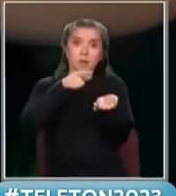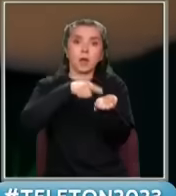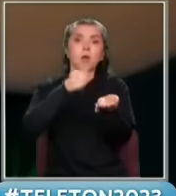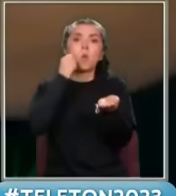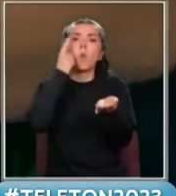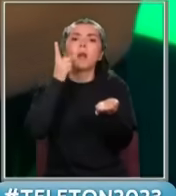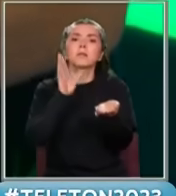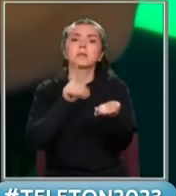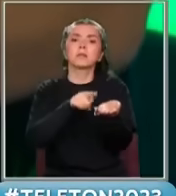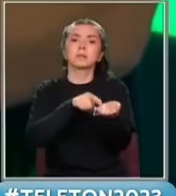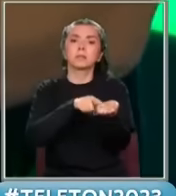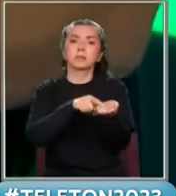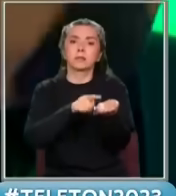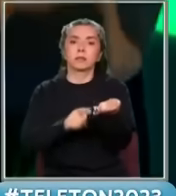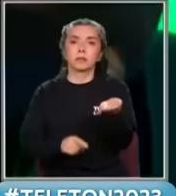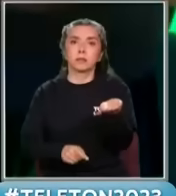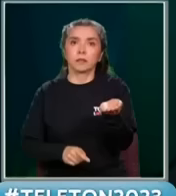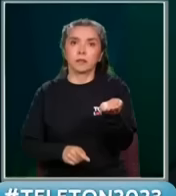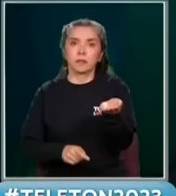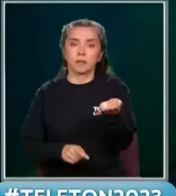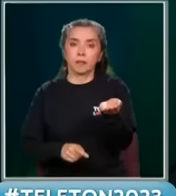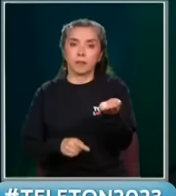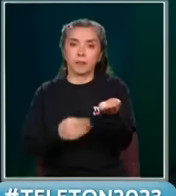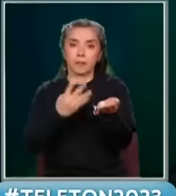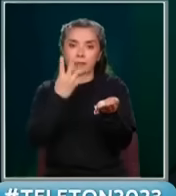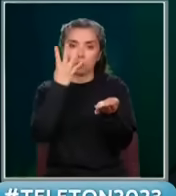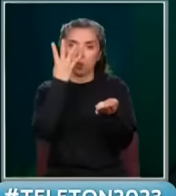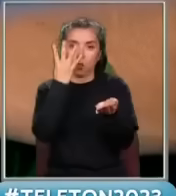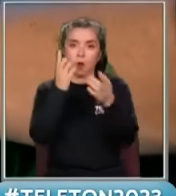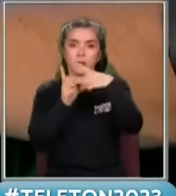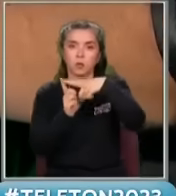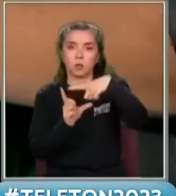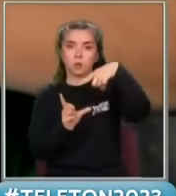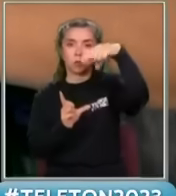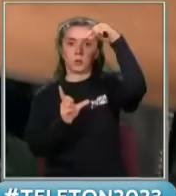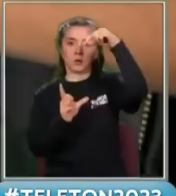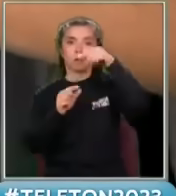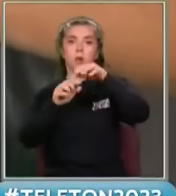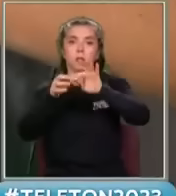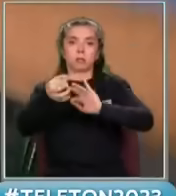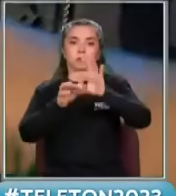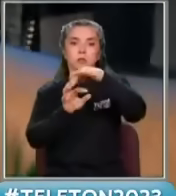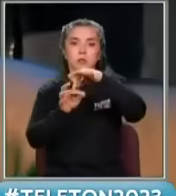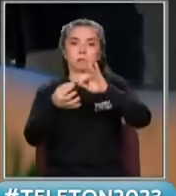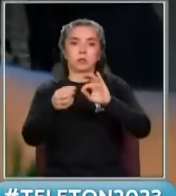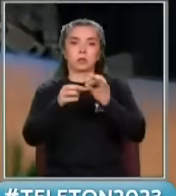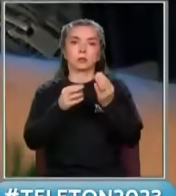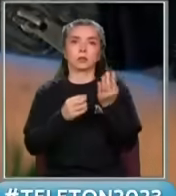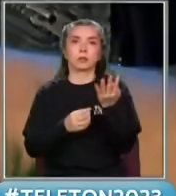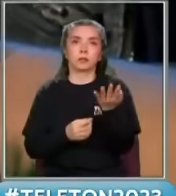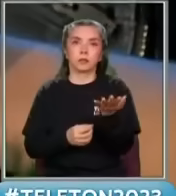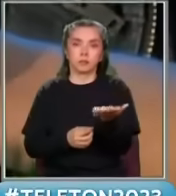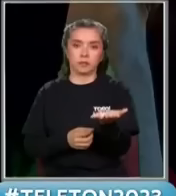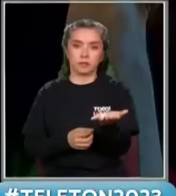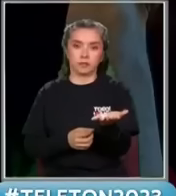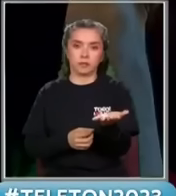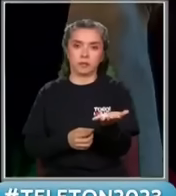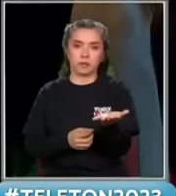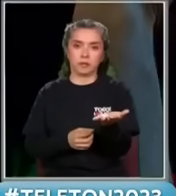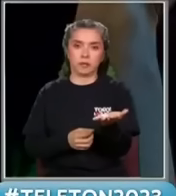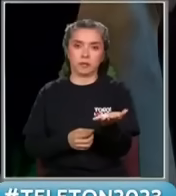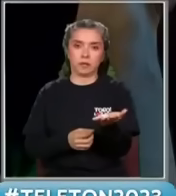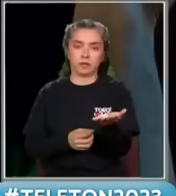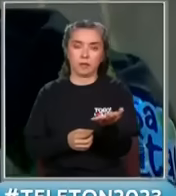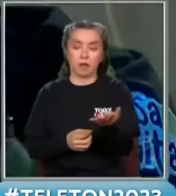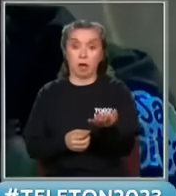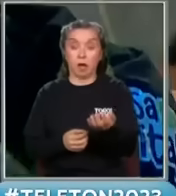ahí. Porque es un 4 de picas fragmentado en 4 pedazos. Se pasó.